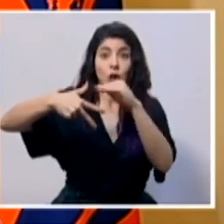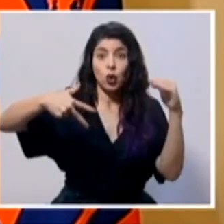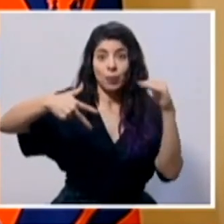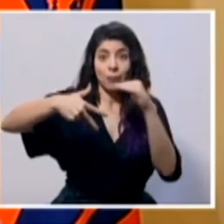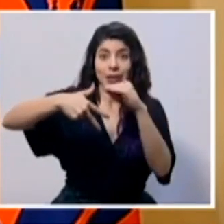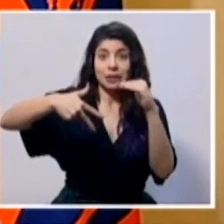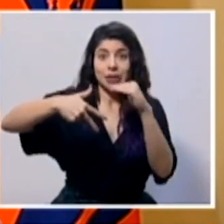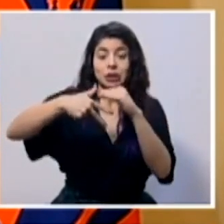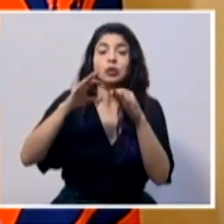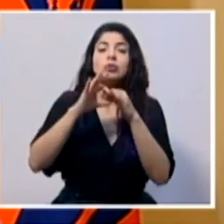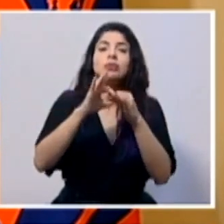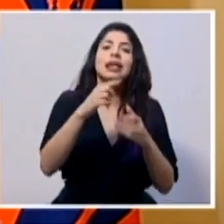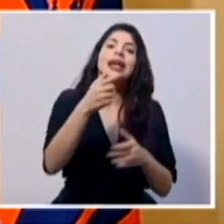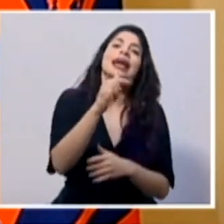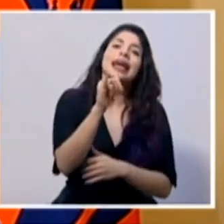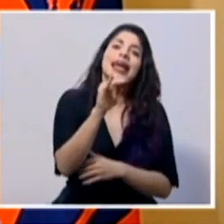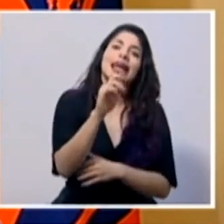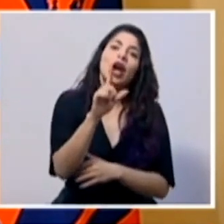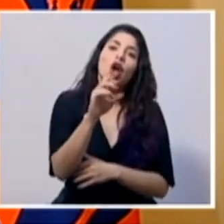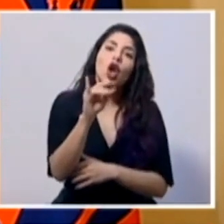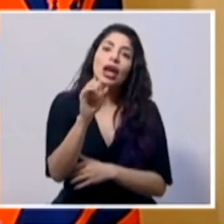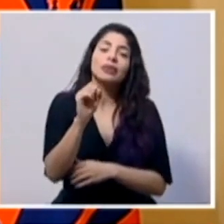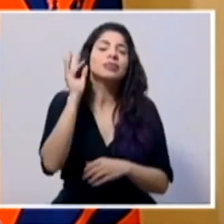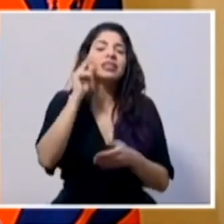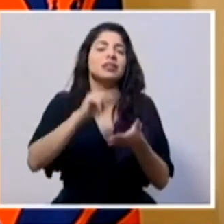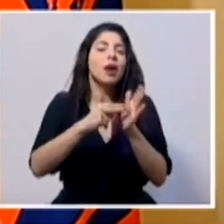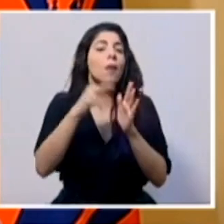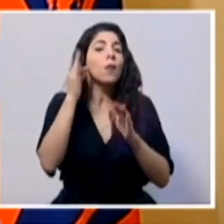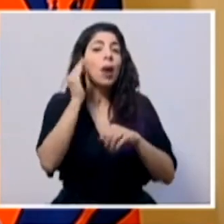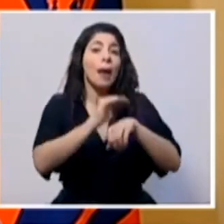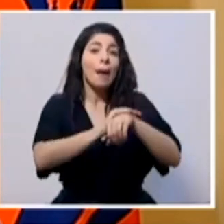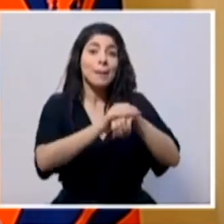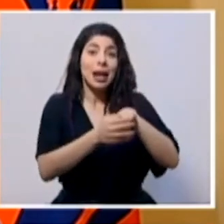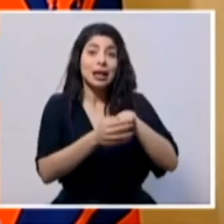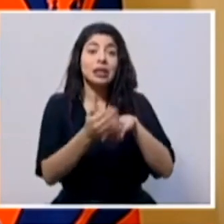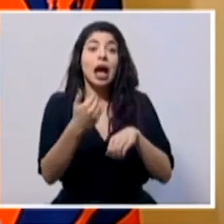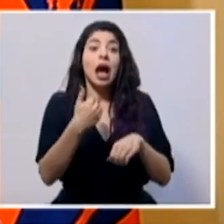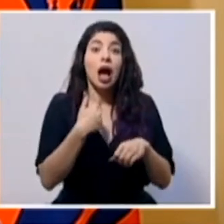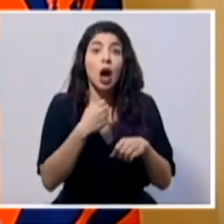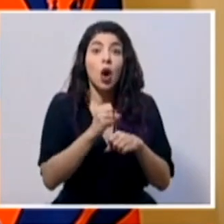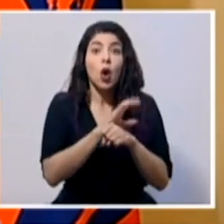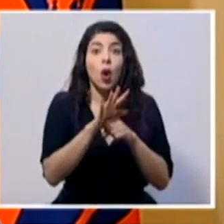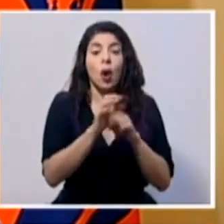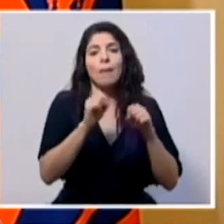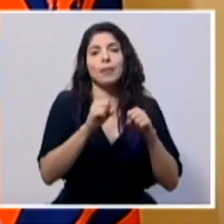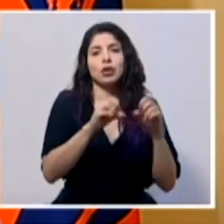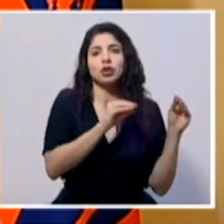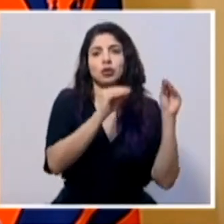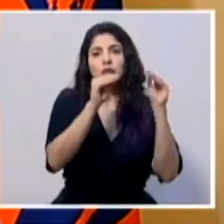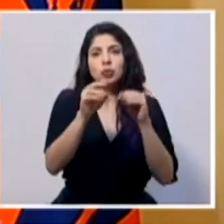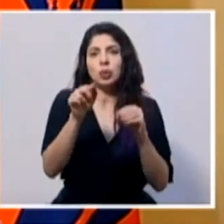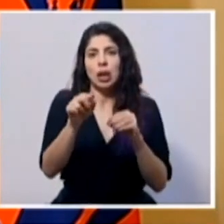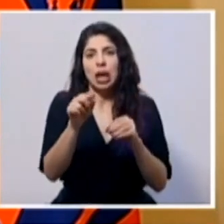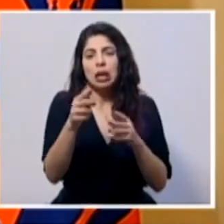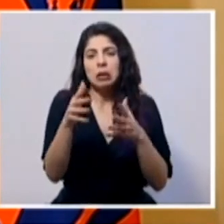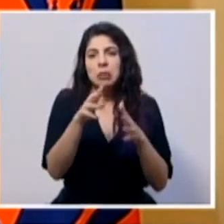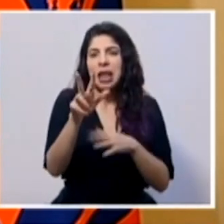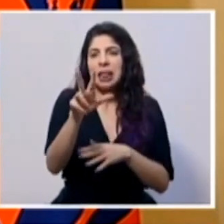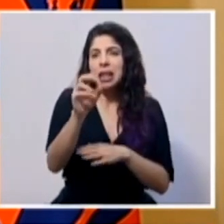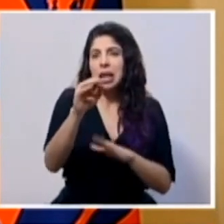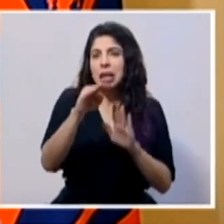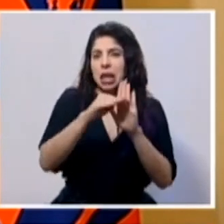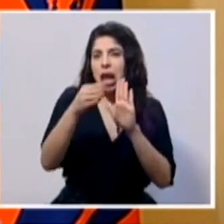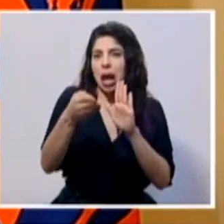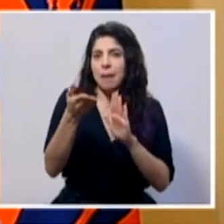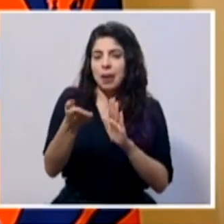pacientes ginecológicas o obstétricas, pacientes embarazadas que tengan COVID. para fortalecer la red. Ahí hay más o menos unas 30 camas,